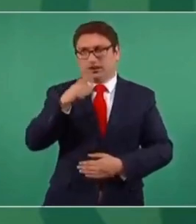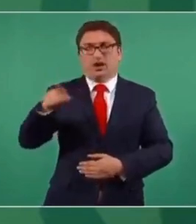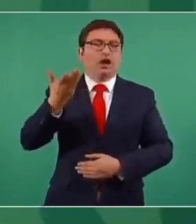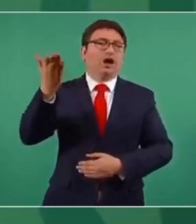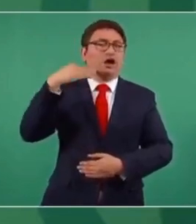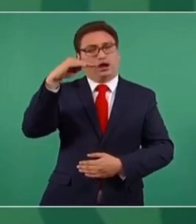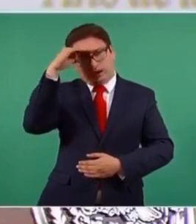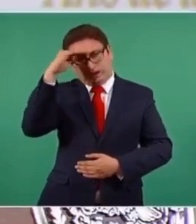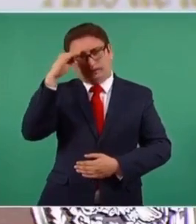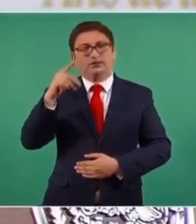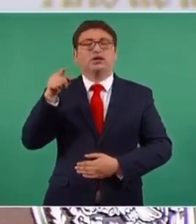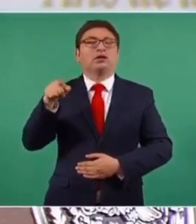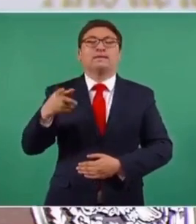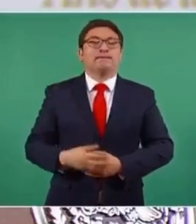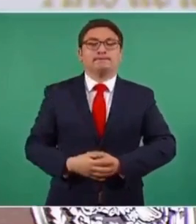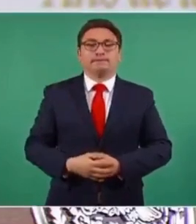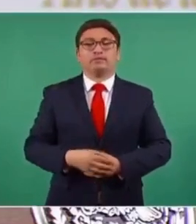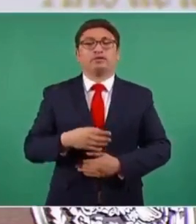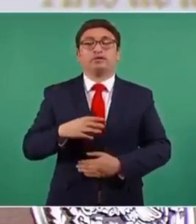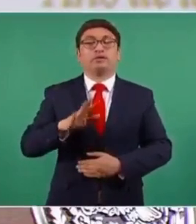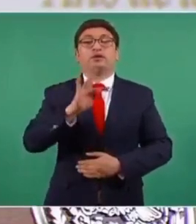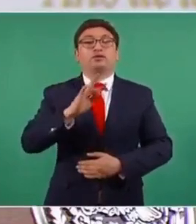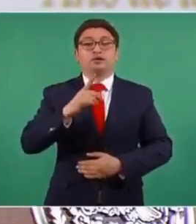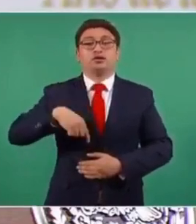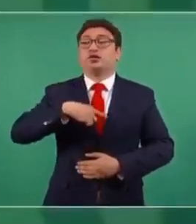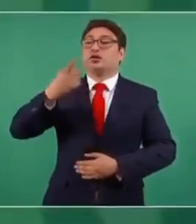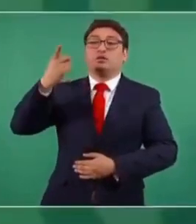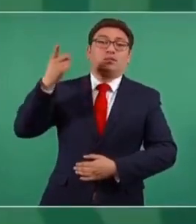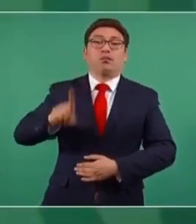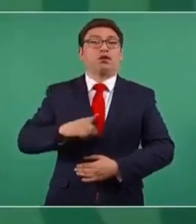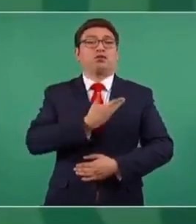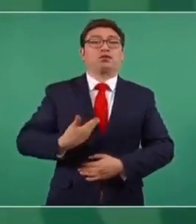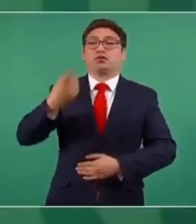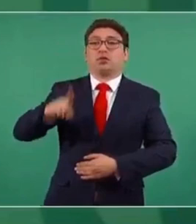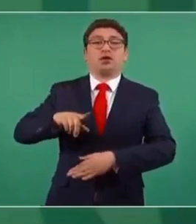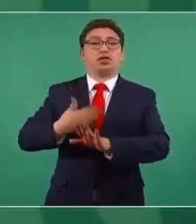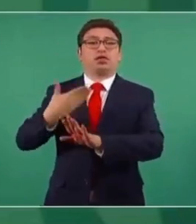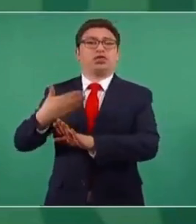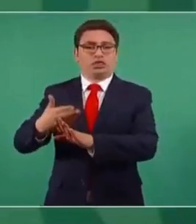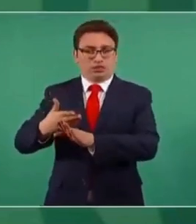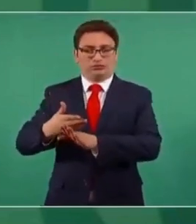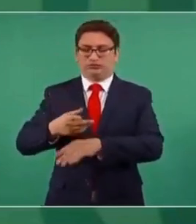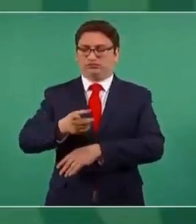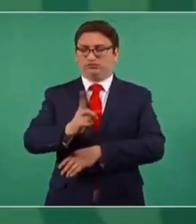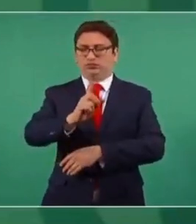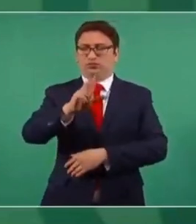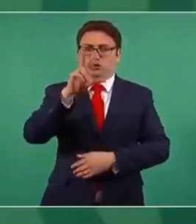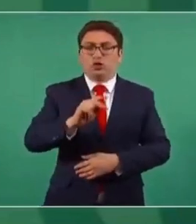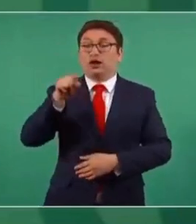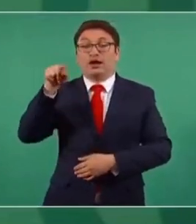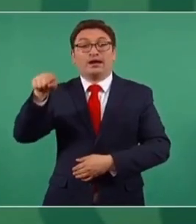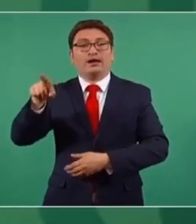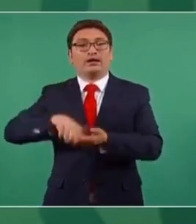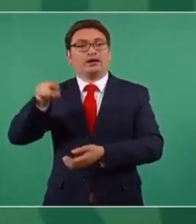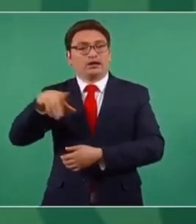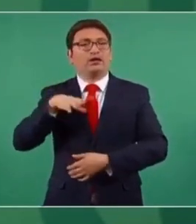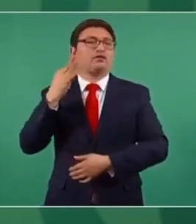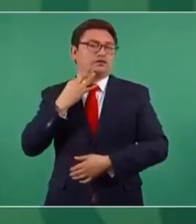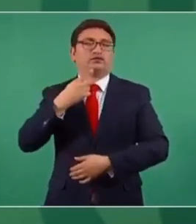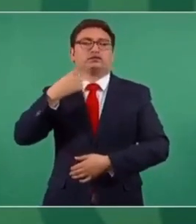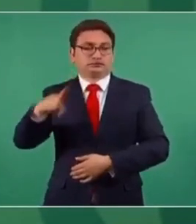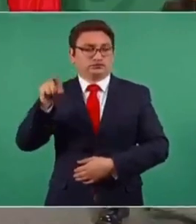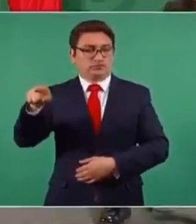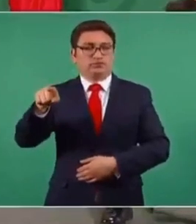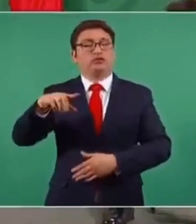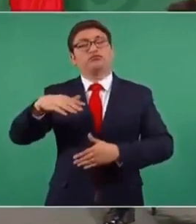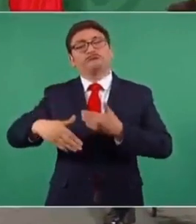pensar de que era una orden de persecución de parte del presidente. No. Esa fue una denuncia de la fiscalía.